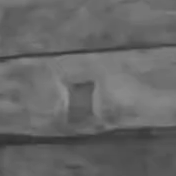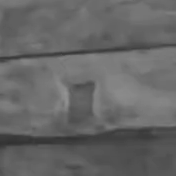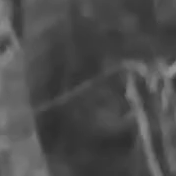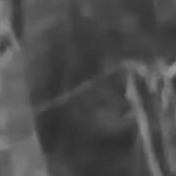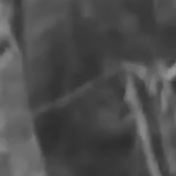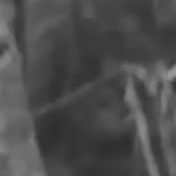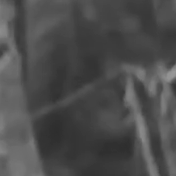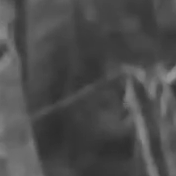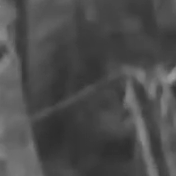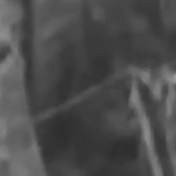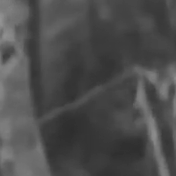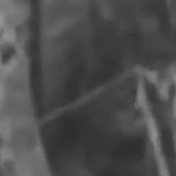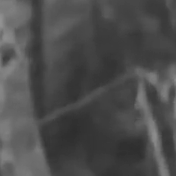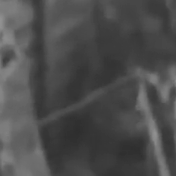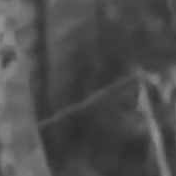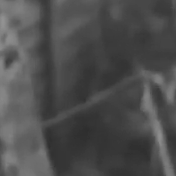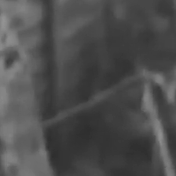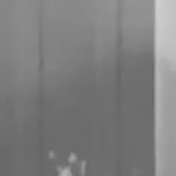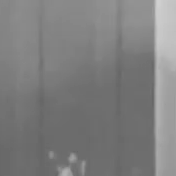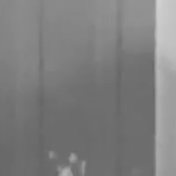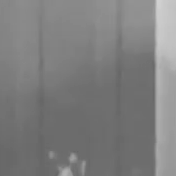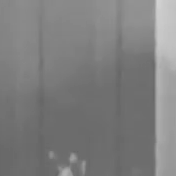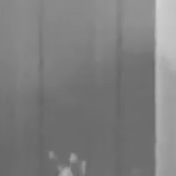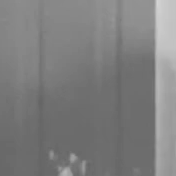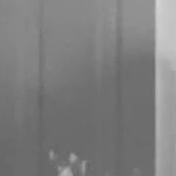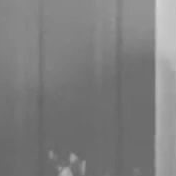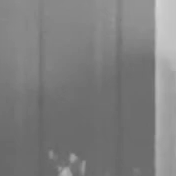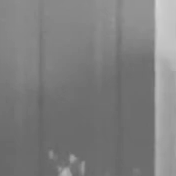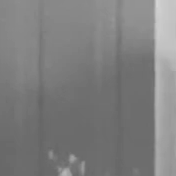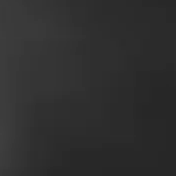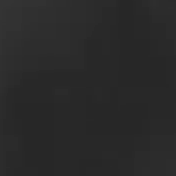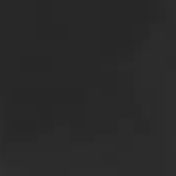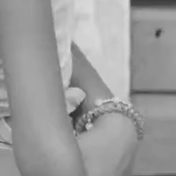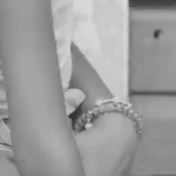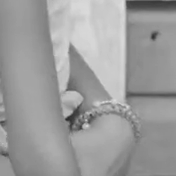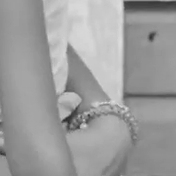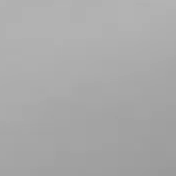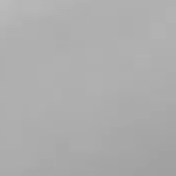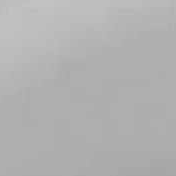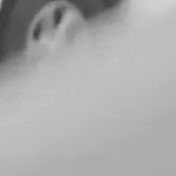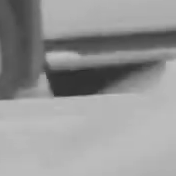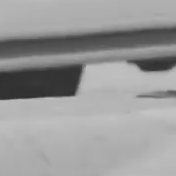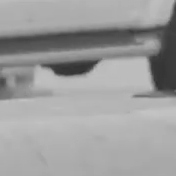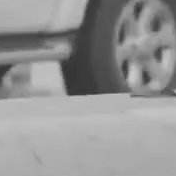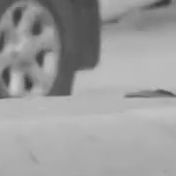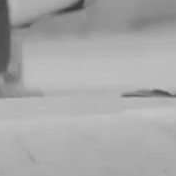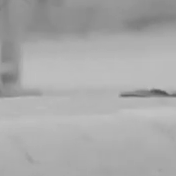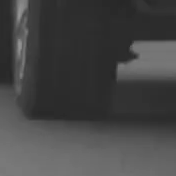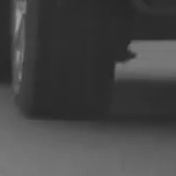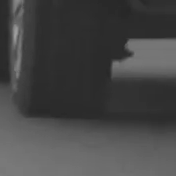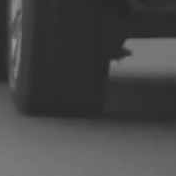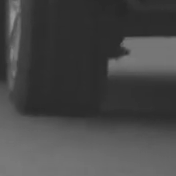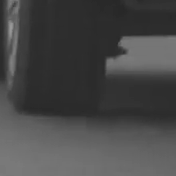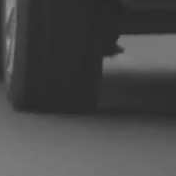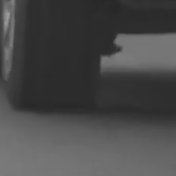Encontramos programas sociales del gobierno que te obligaban a quedarte como estabas y no te ayudaban a